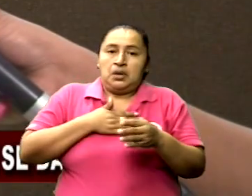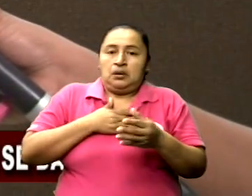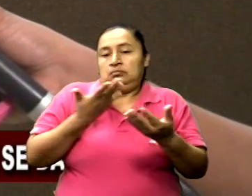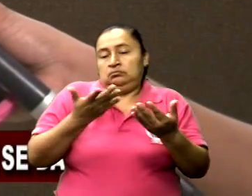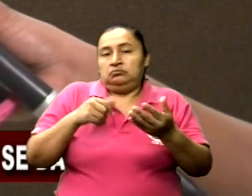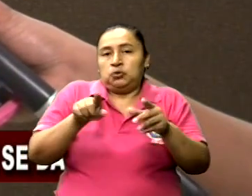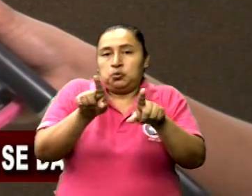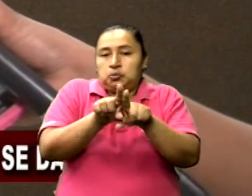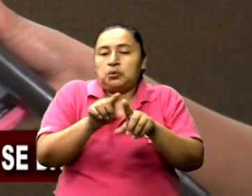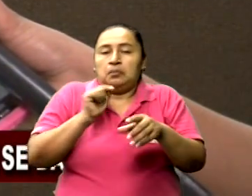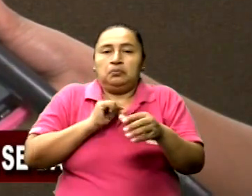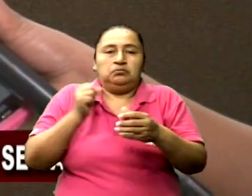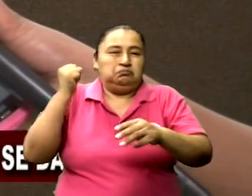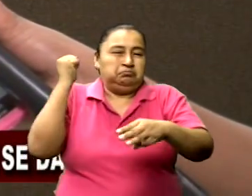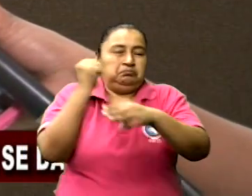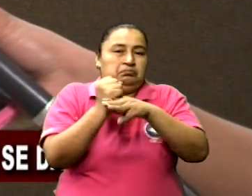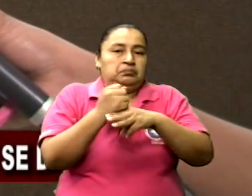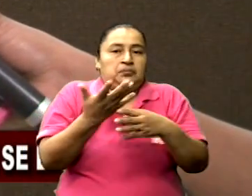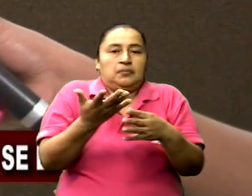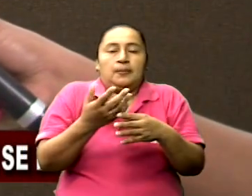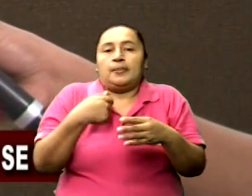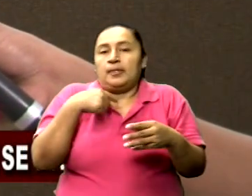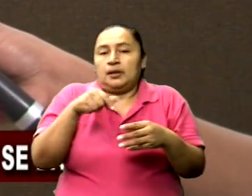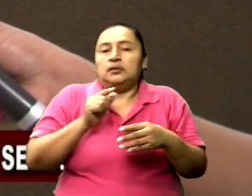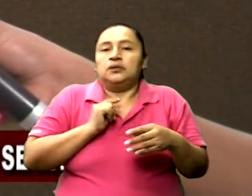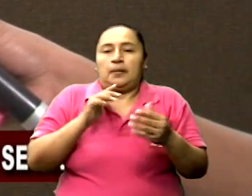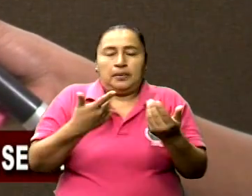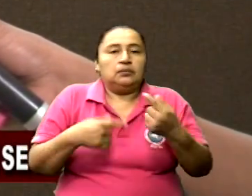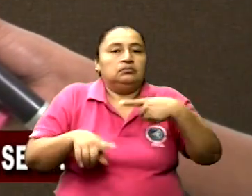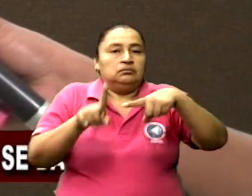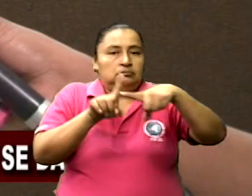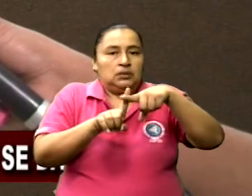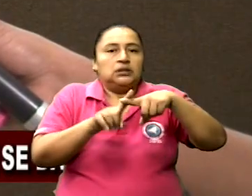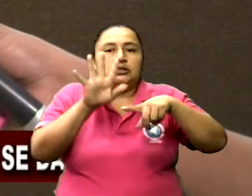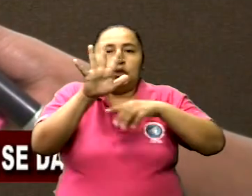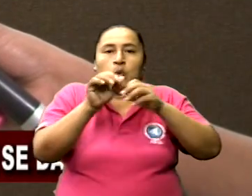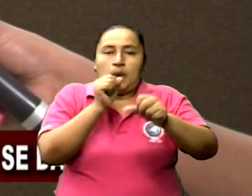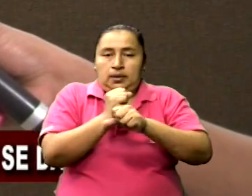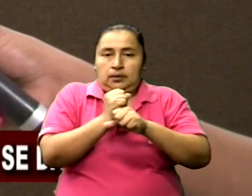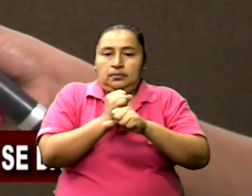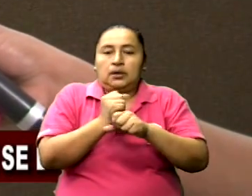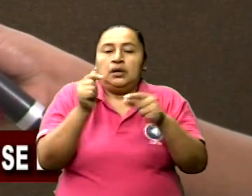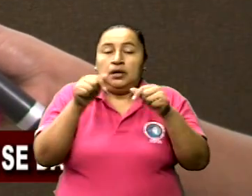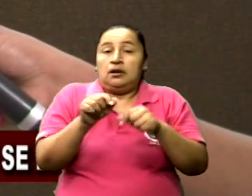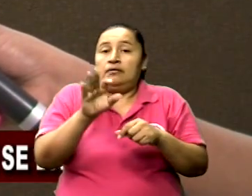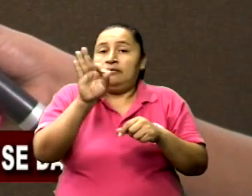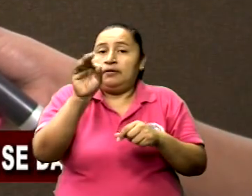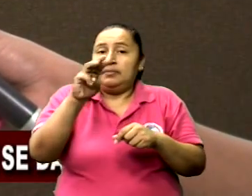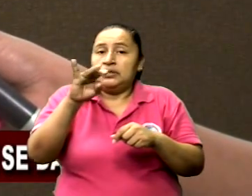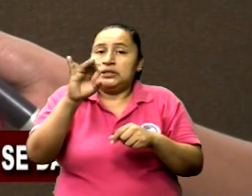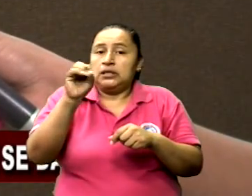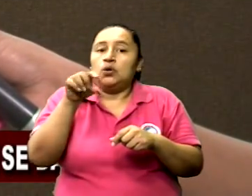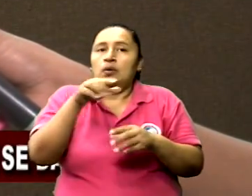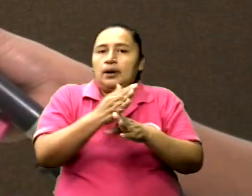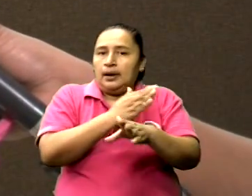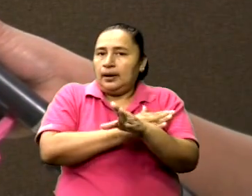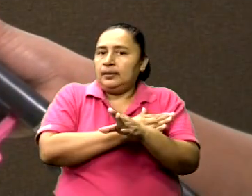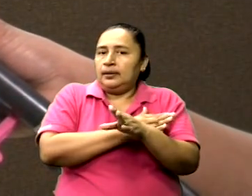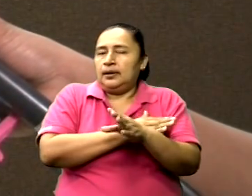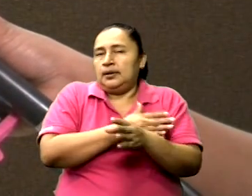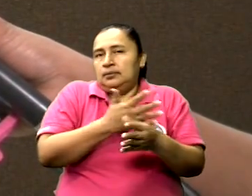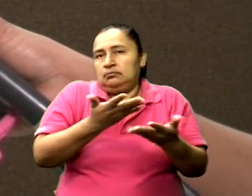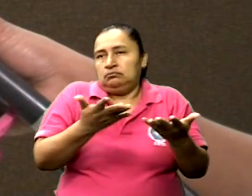circunstancias concordantes con el delito de asesinato también hemos aumentado 5 años. El femicidio, por ejemplo, antes era